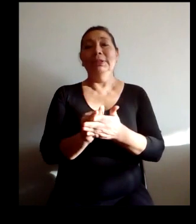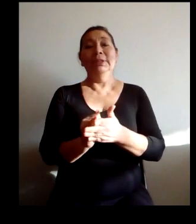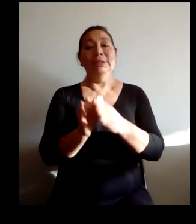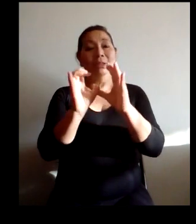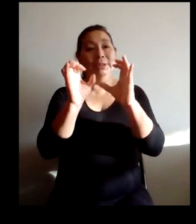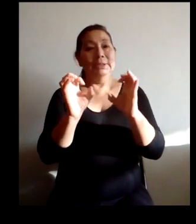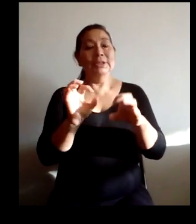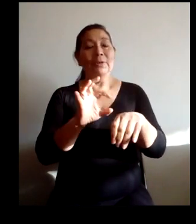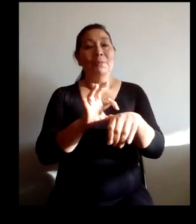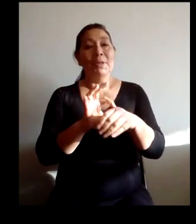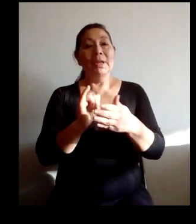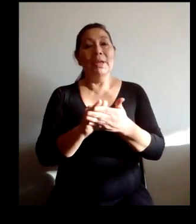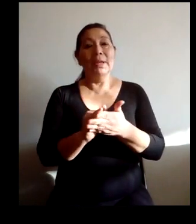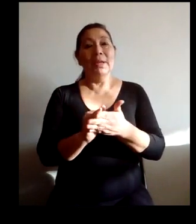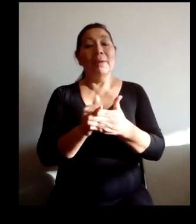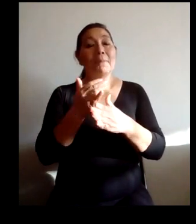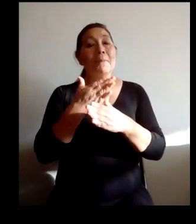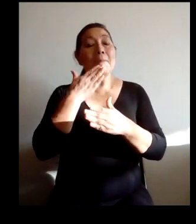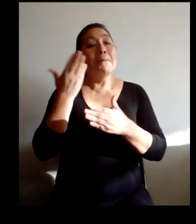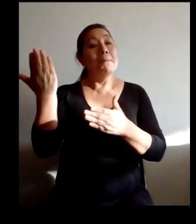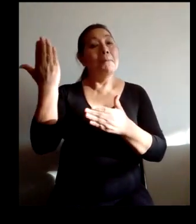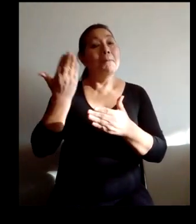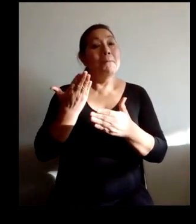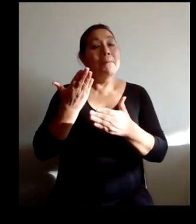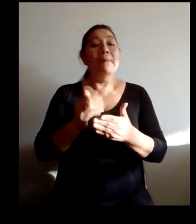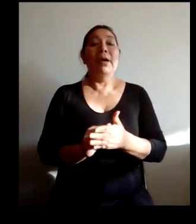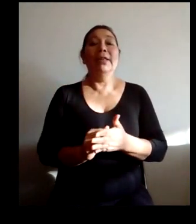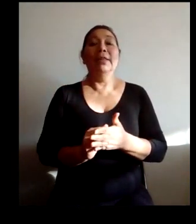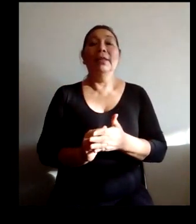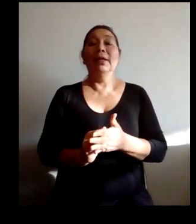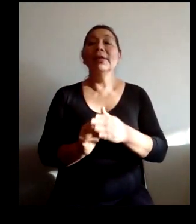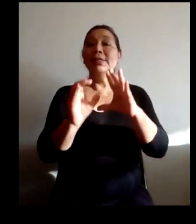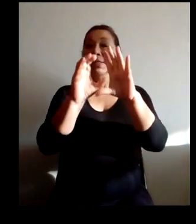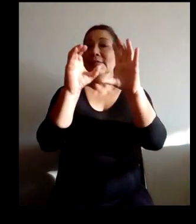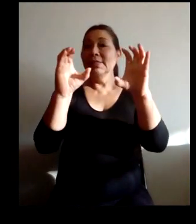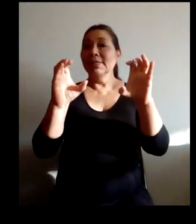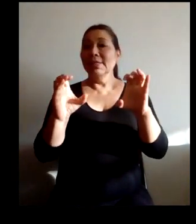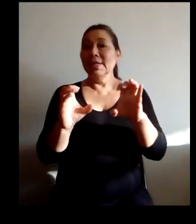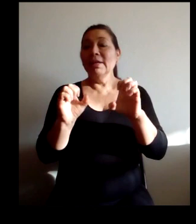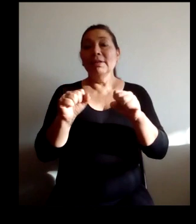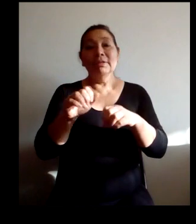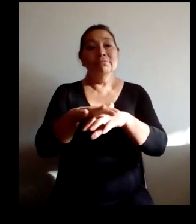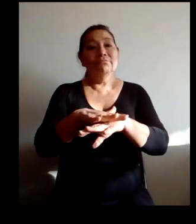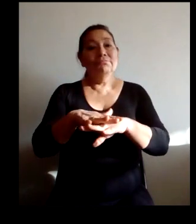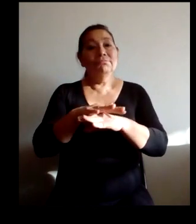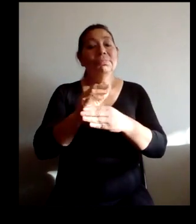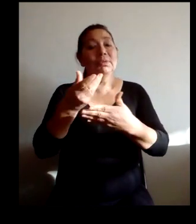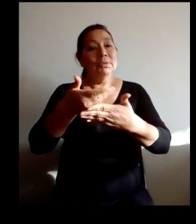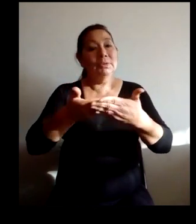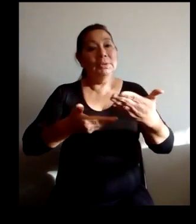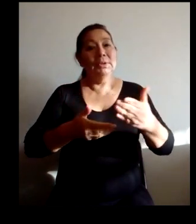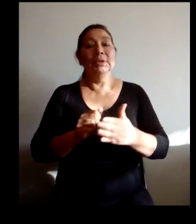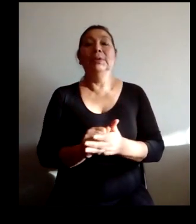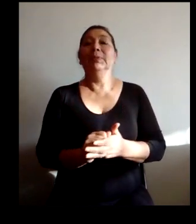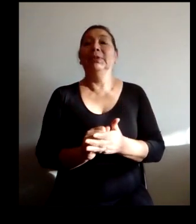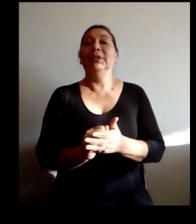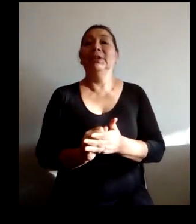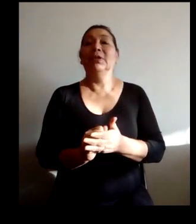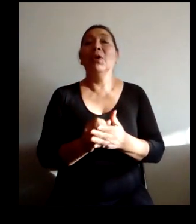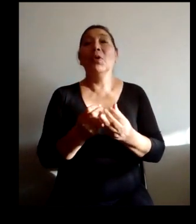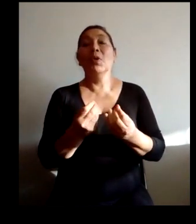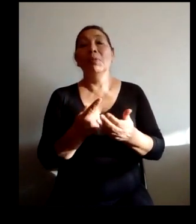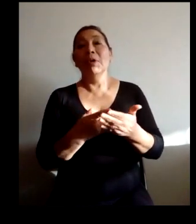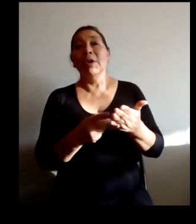señalado respecto al certificado médico presentado por la parte demandada, dicho certificado ha sido elaborado en base a fichas médicas